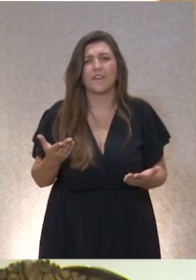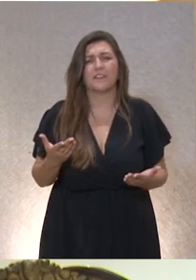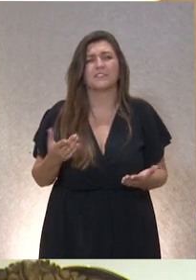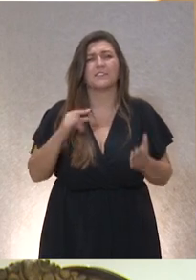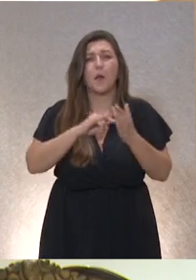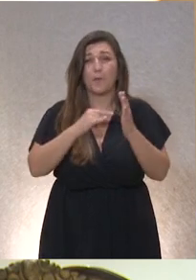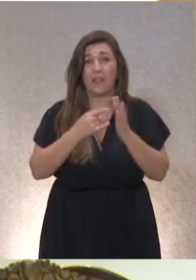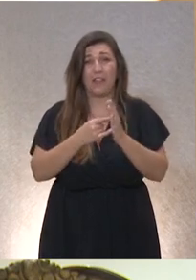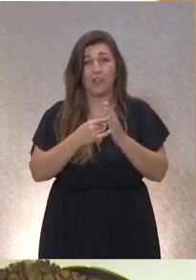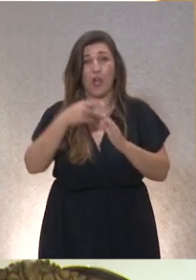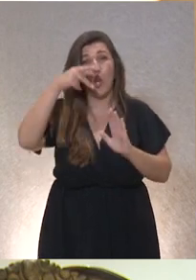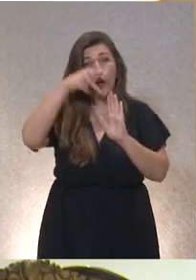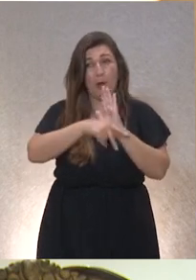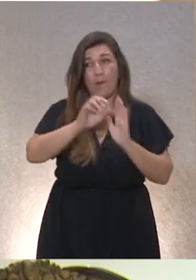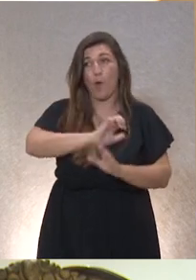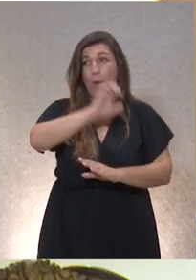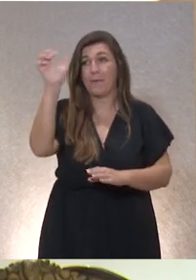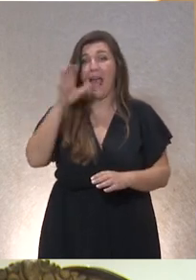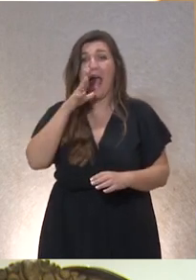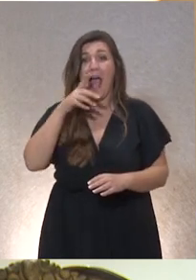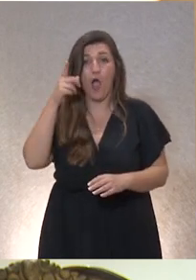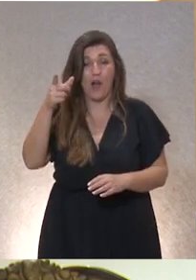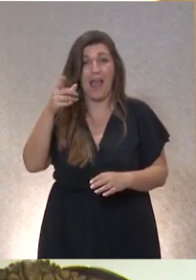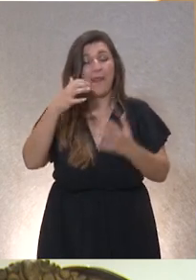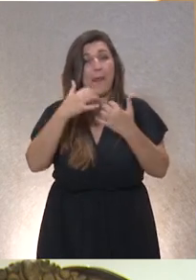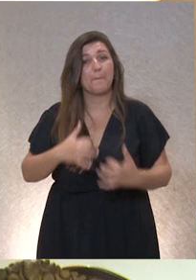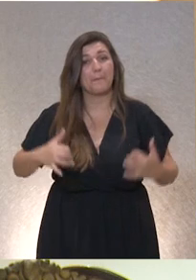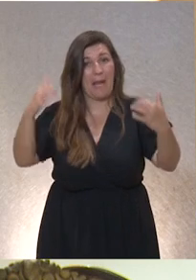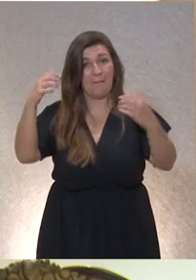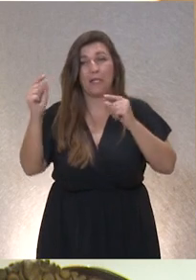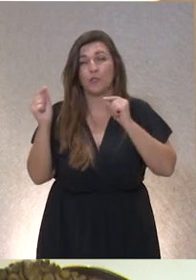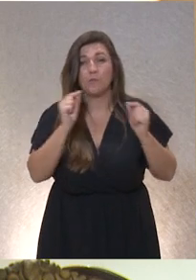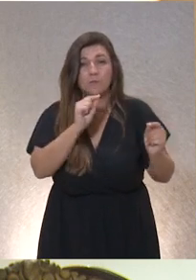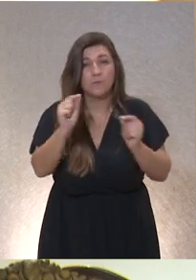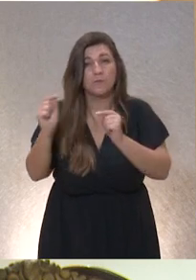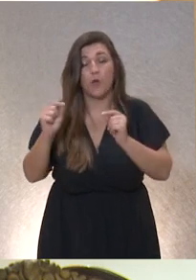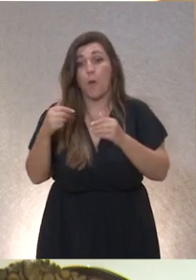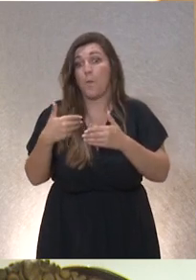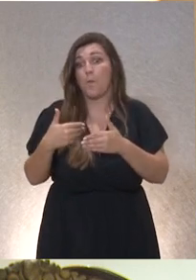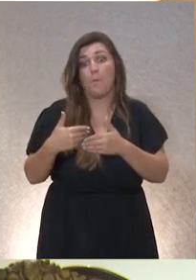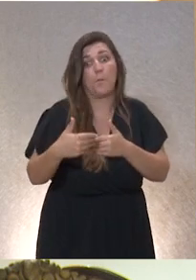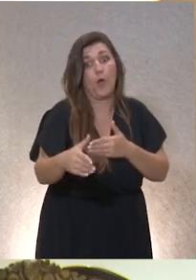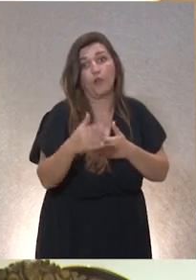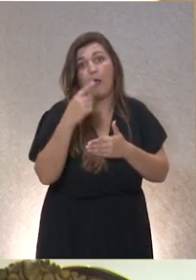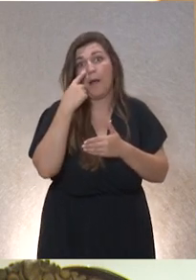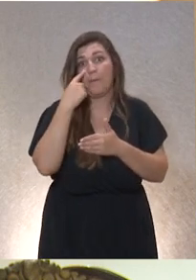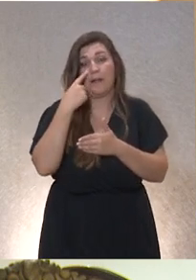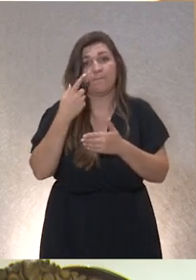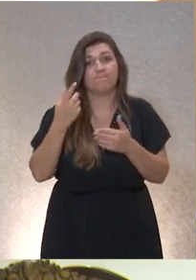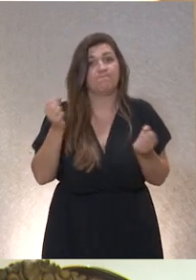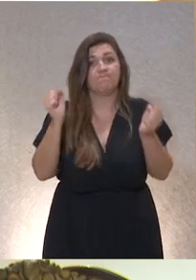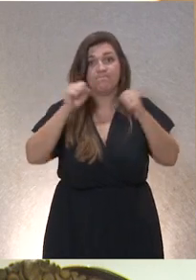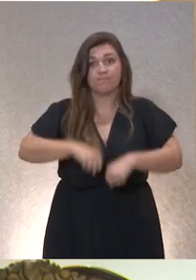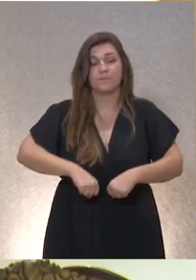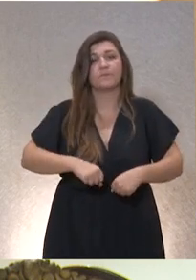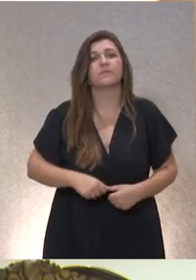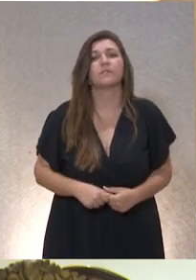sometida en este momento a debate en el parlamento y que se quiere sustanciar enseguida propone un sistema plural